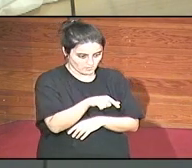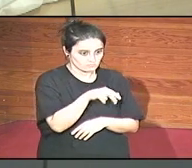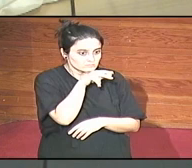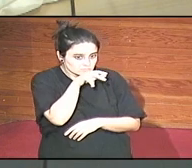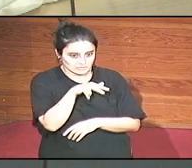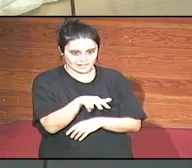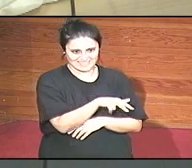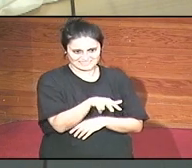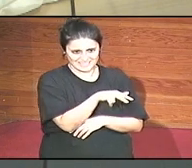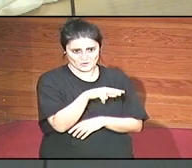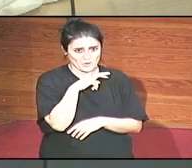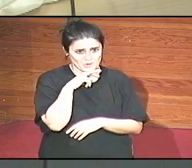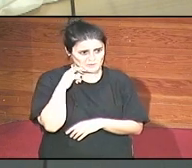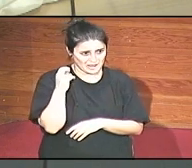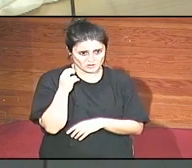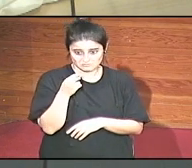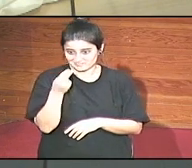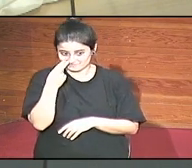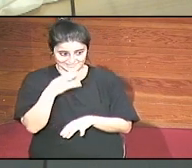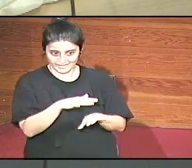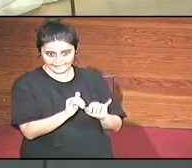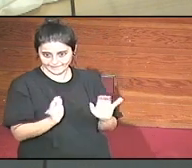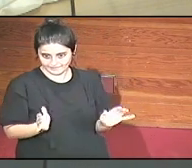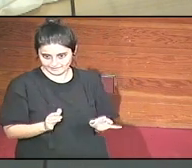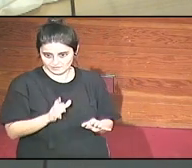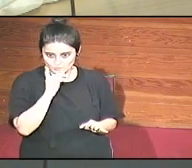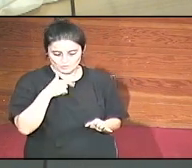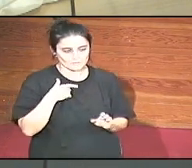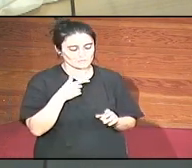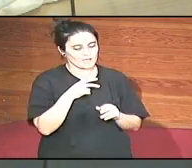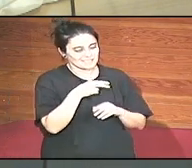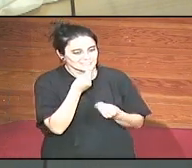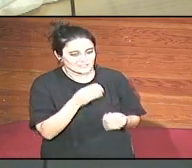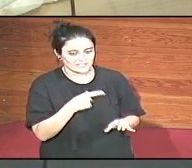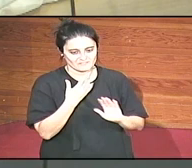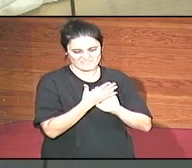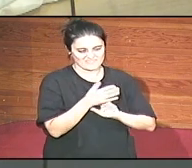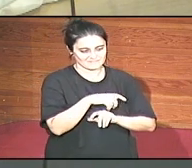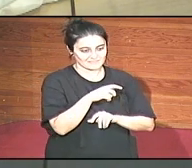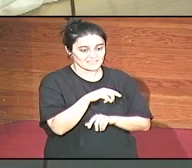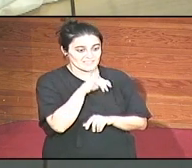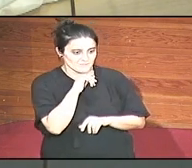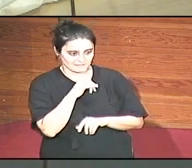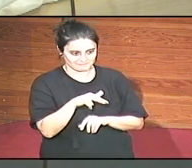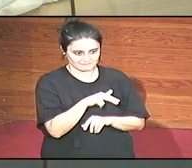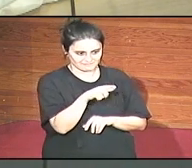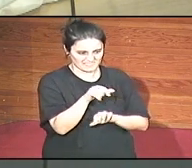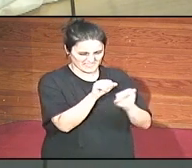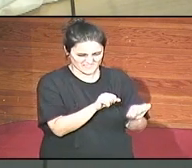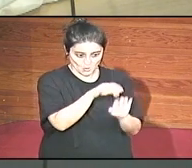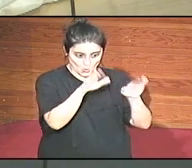hizo una historia sobre los últimos defensores del idioma y hablaba con un tipo que era un saharaui que era poeta